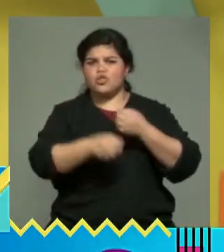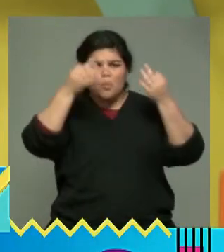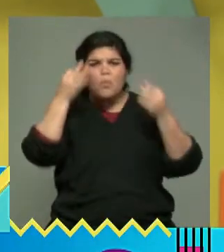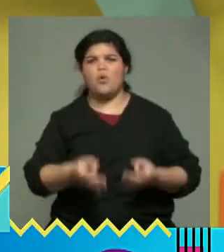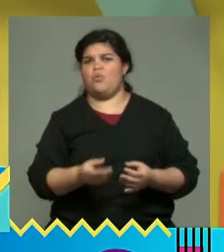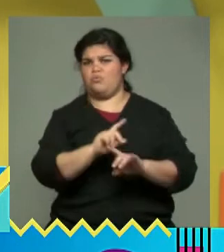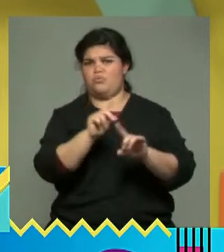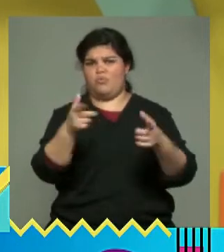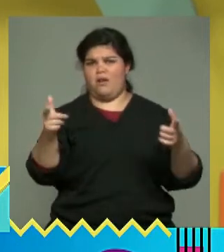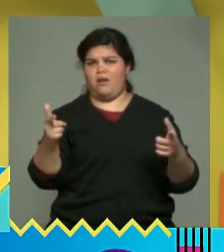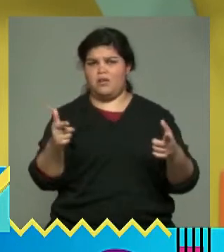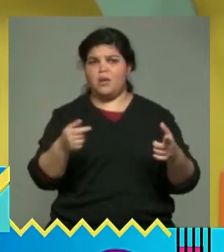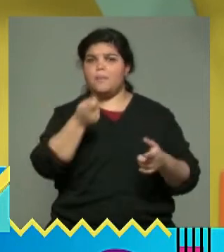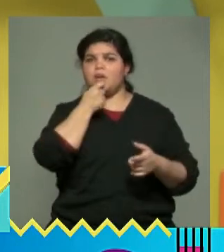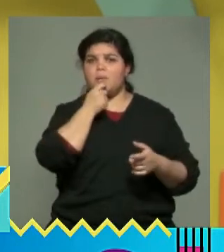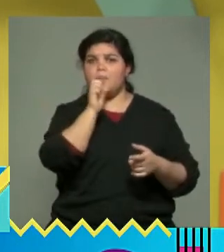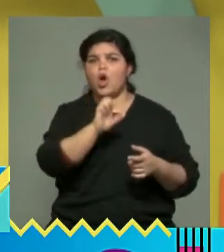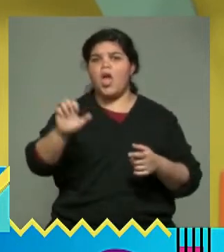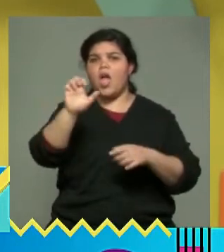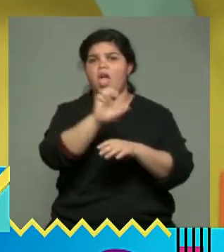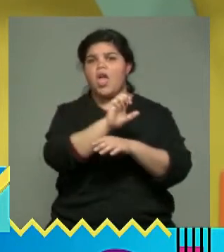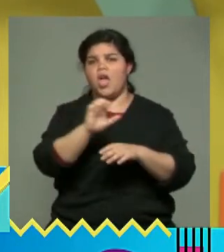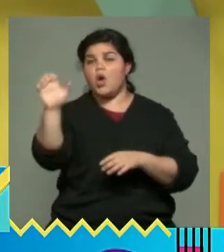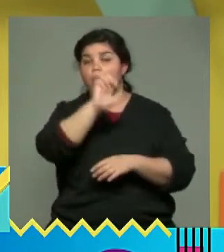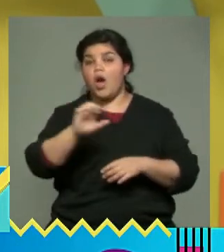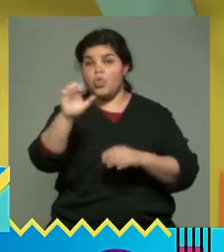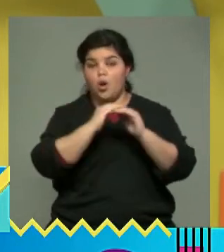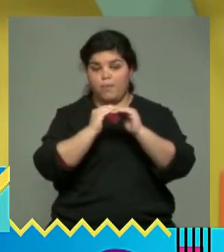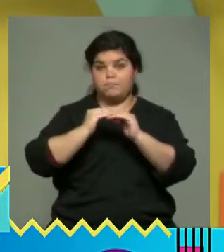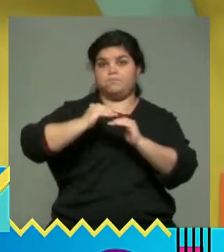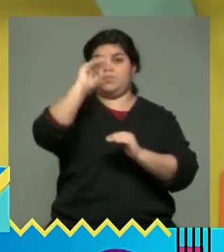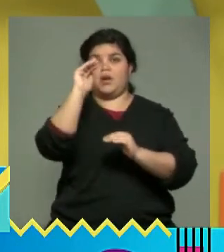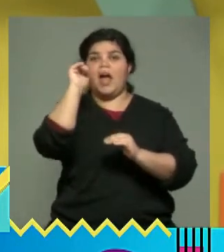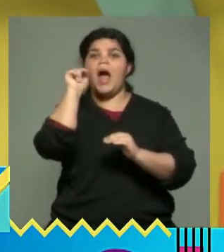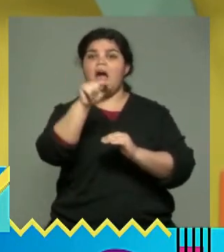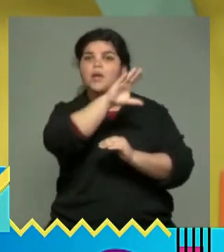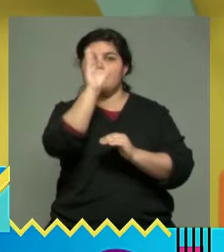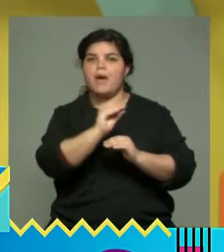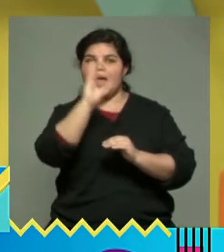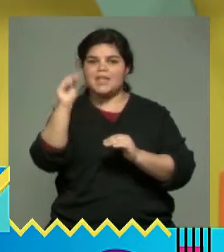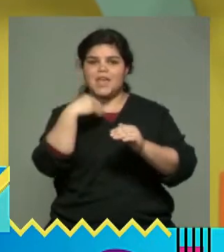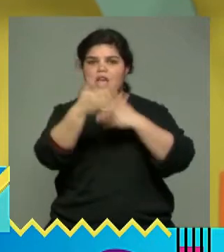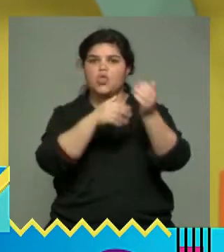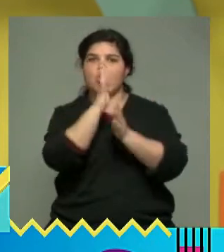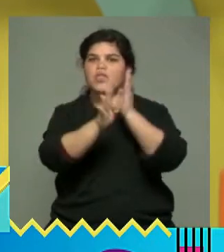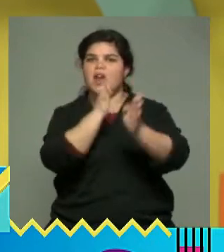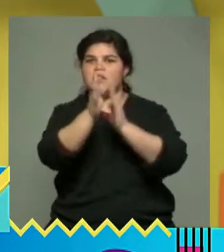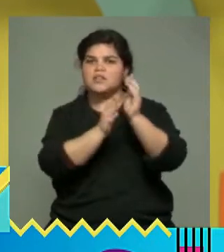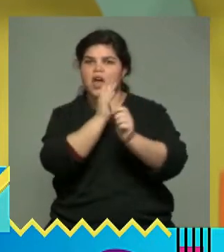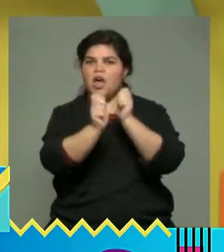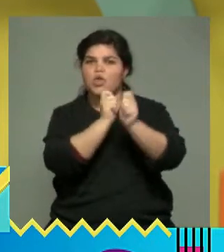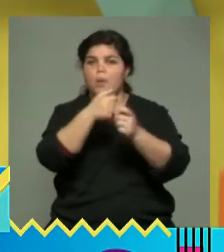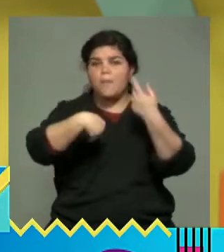con países, ¿no es cierto?, del Ecuador para arriba, que o casual también son los más industrializados, los que de alguna manera se han beneficiado con